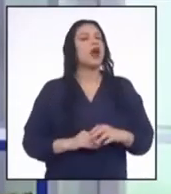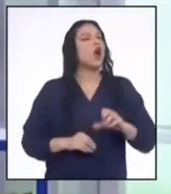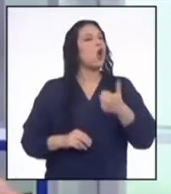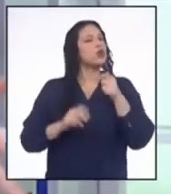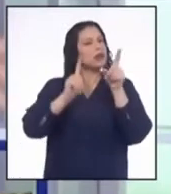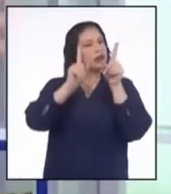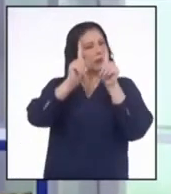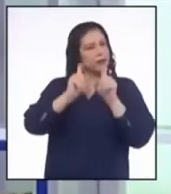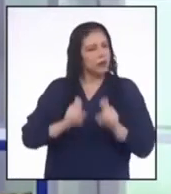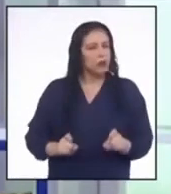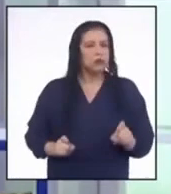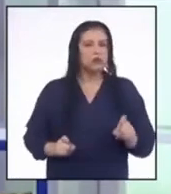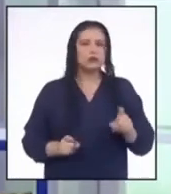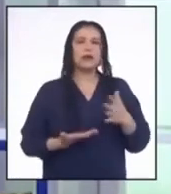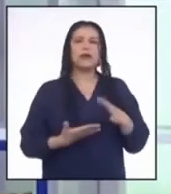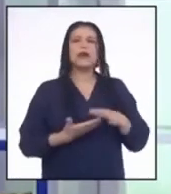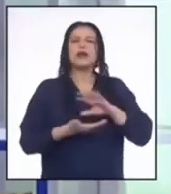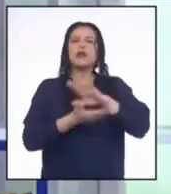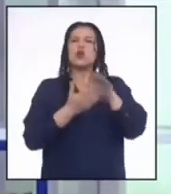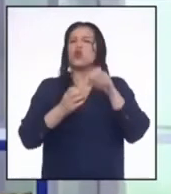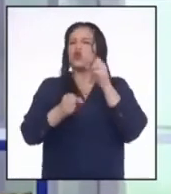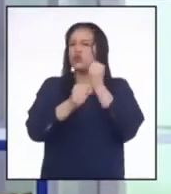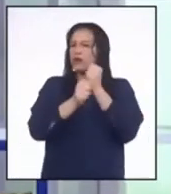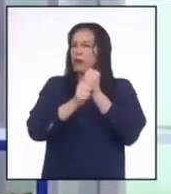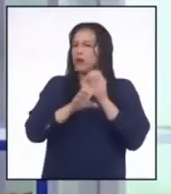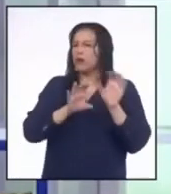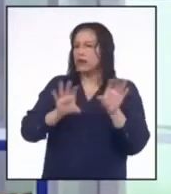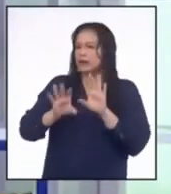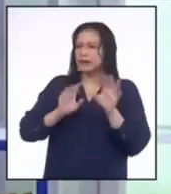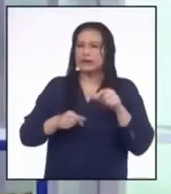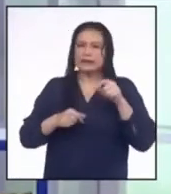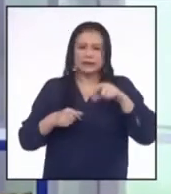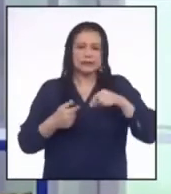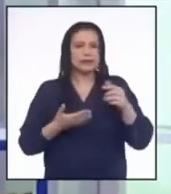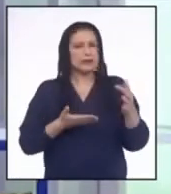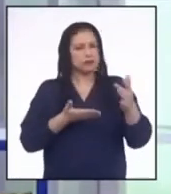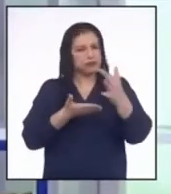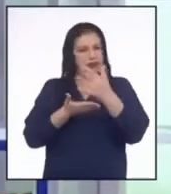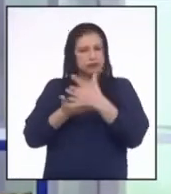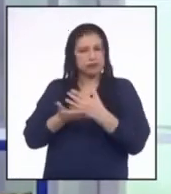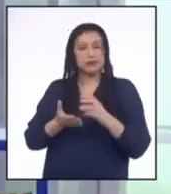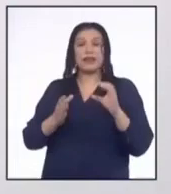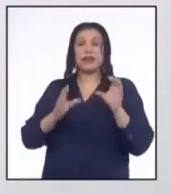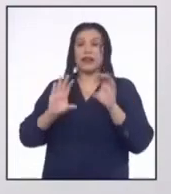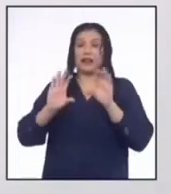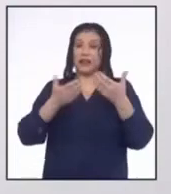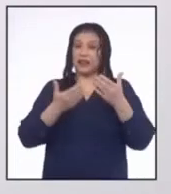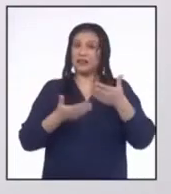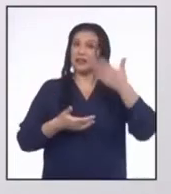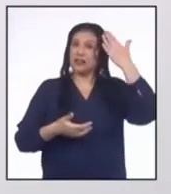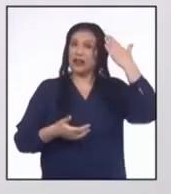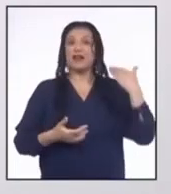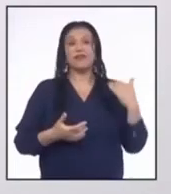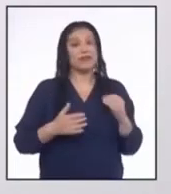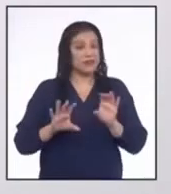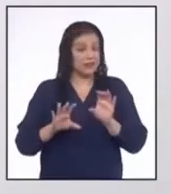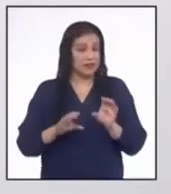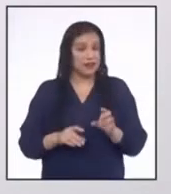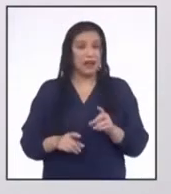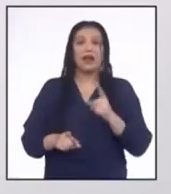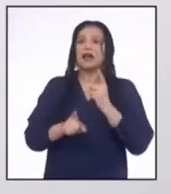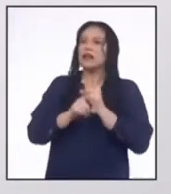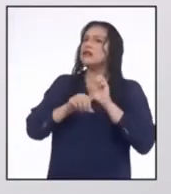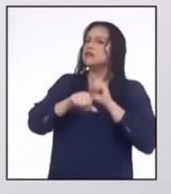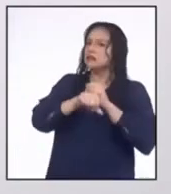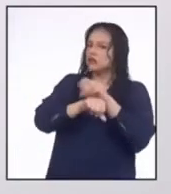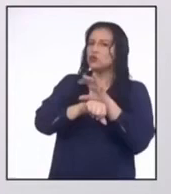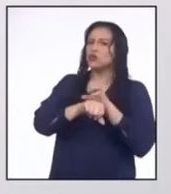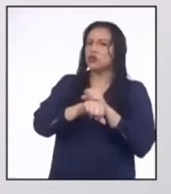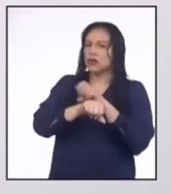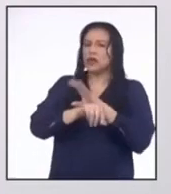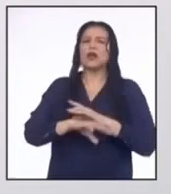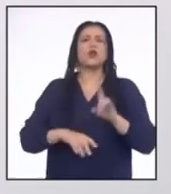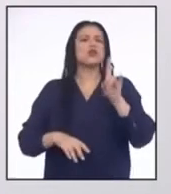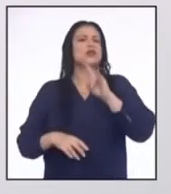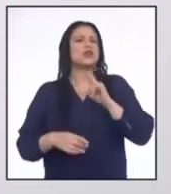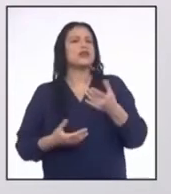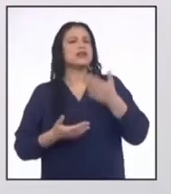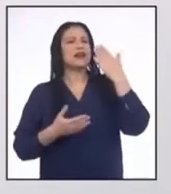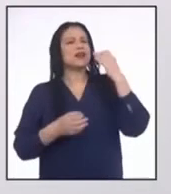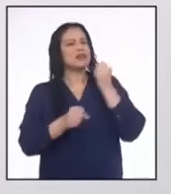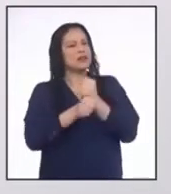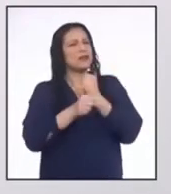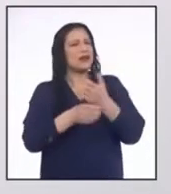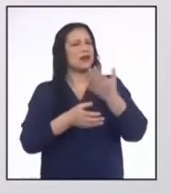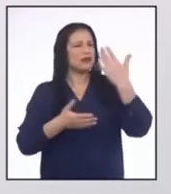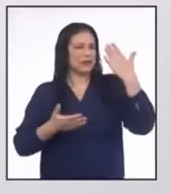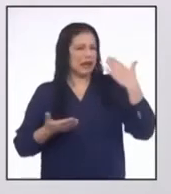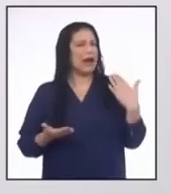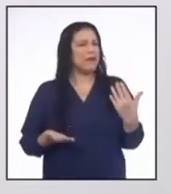pregunta. ¿Las producciones deben ser recopiladas de las actividades desarrolladas? Se sugiere tomar en cuenta las producciones que los